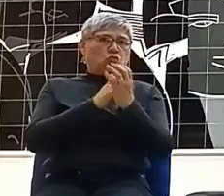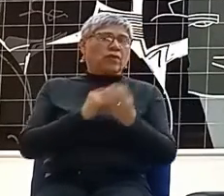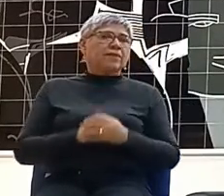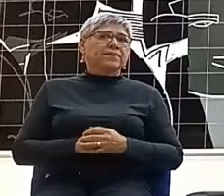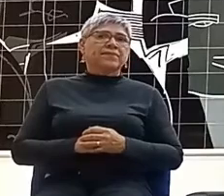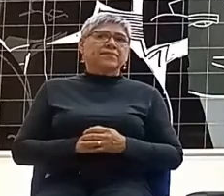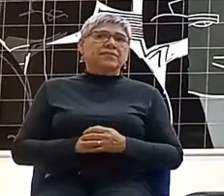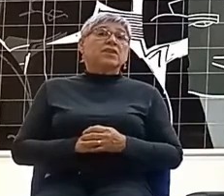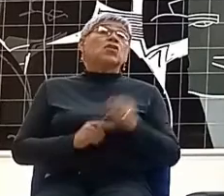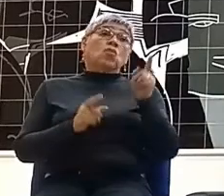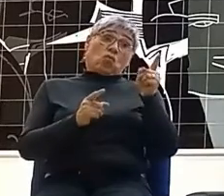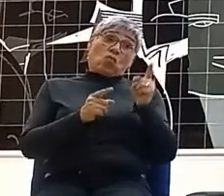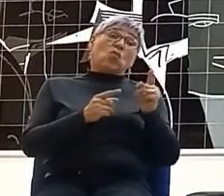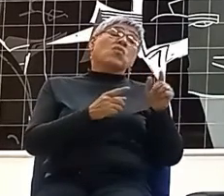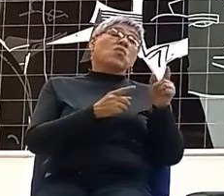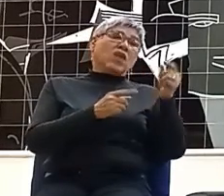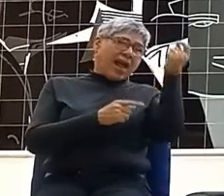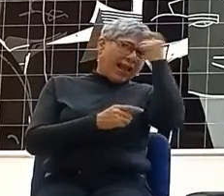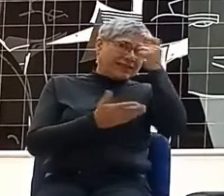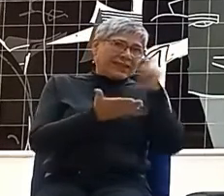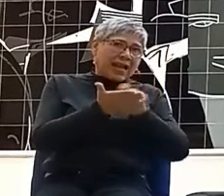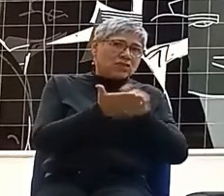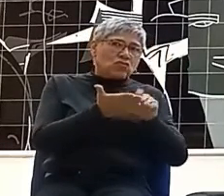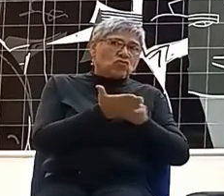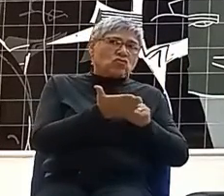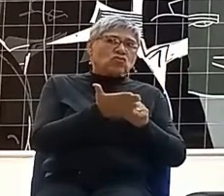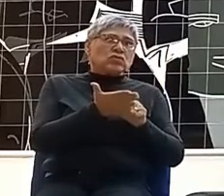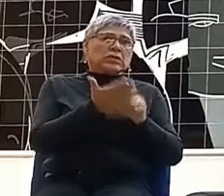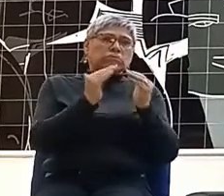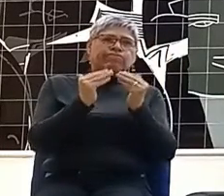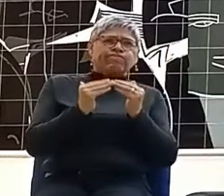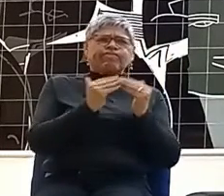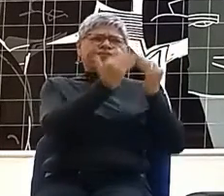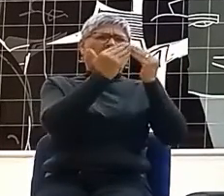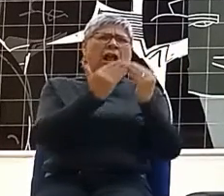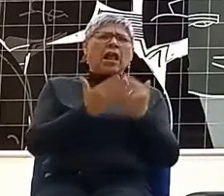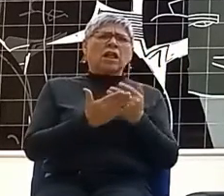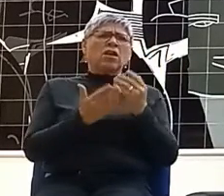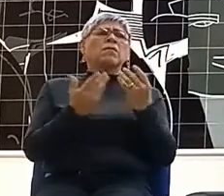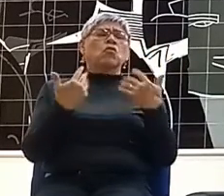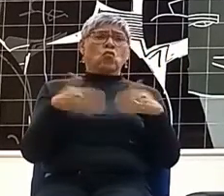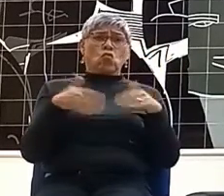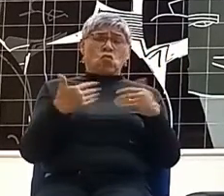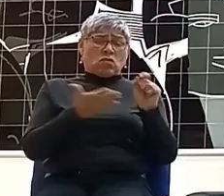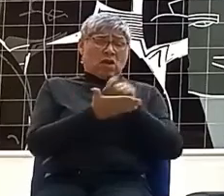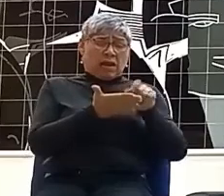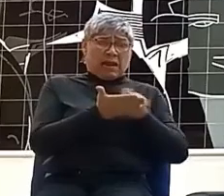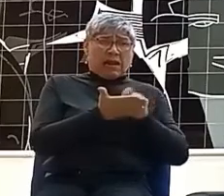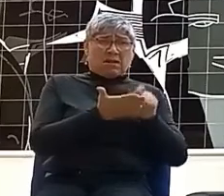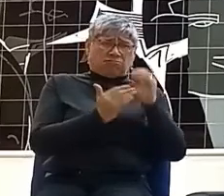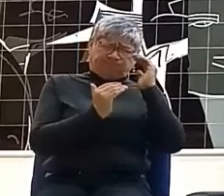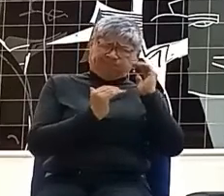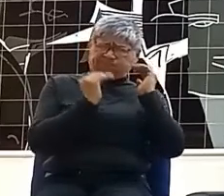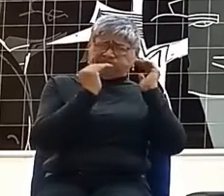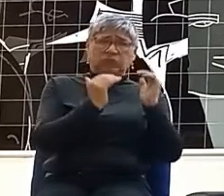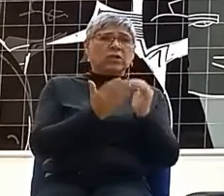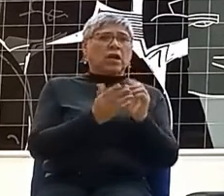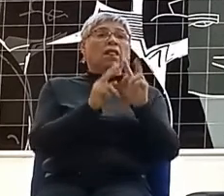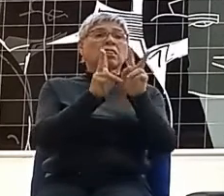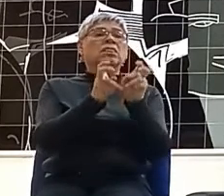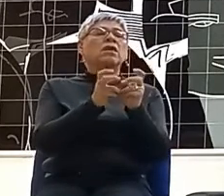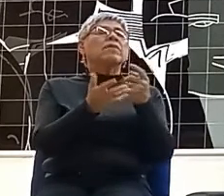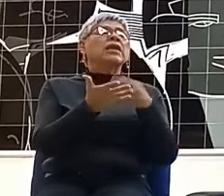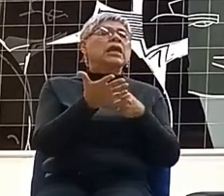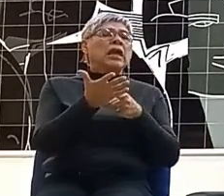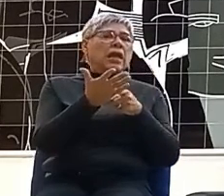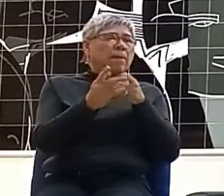Por un lado, una serie de ensayos muy académicos, muy bien pensados sobre temas que nos atañen a